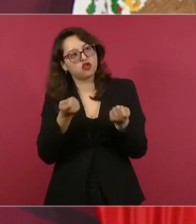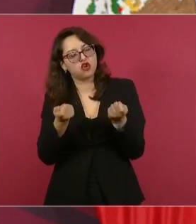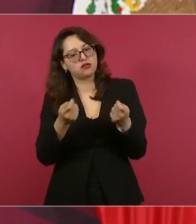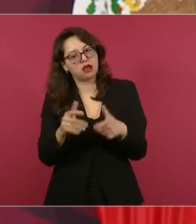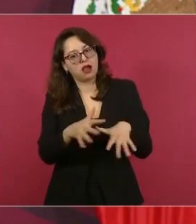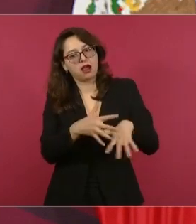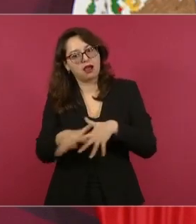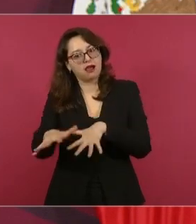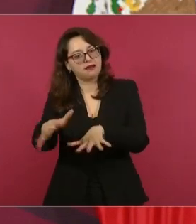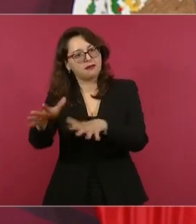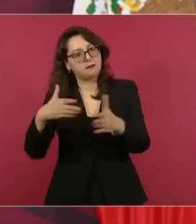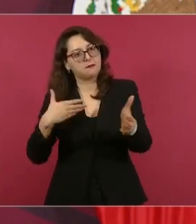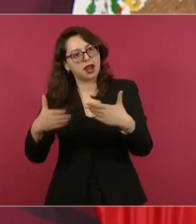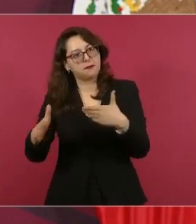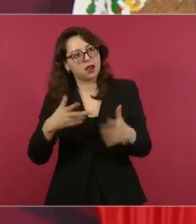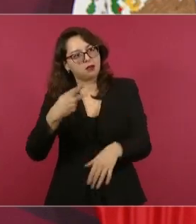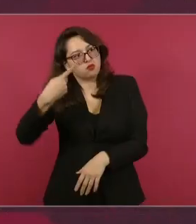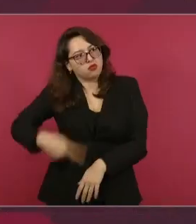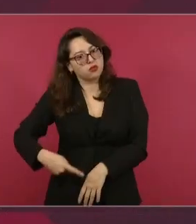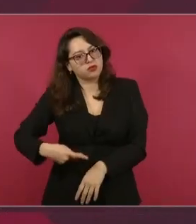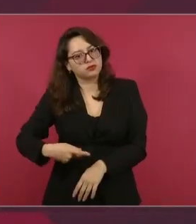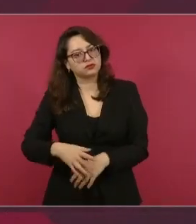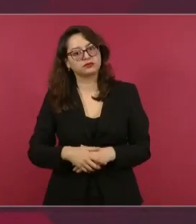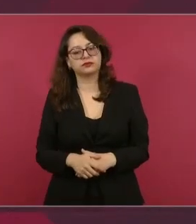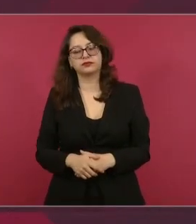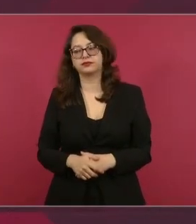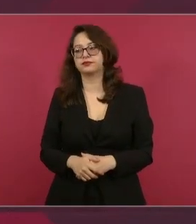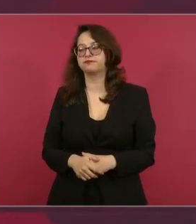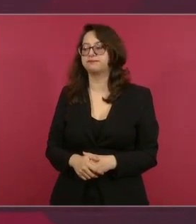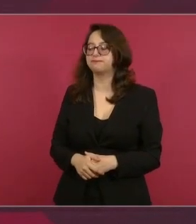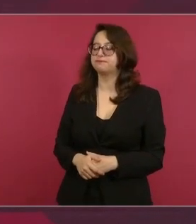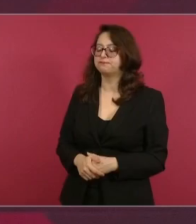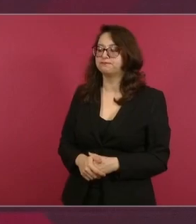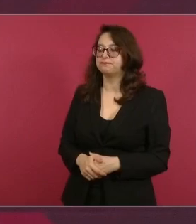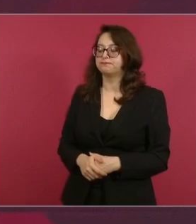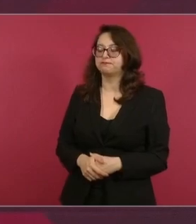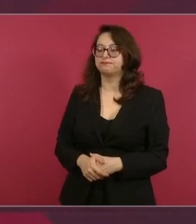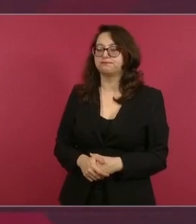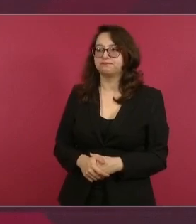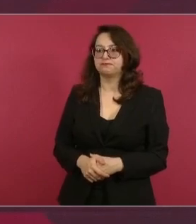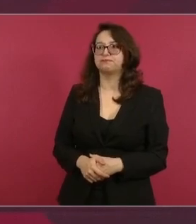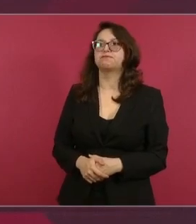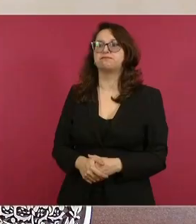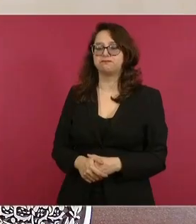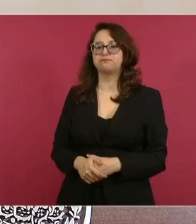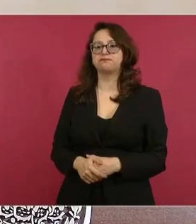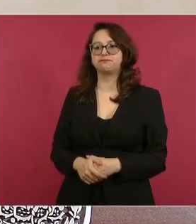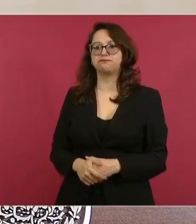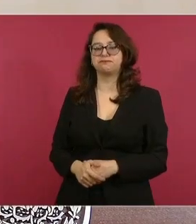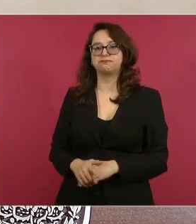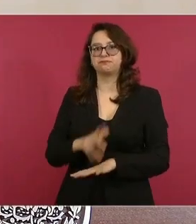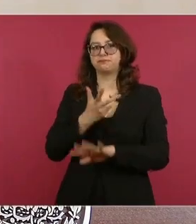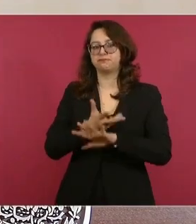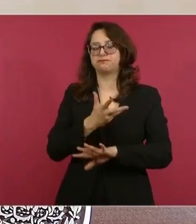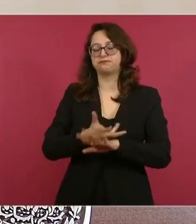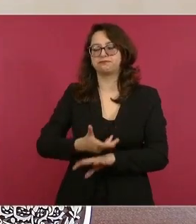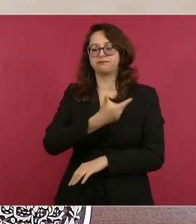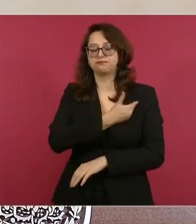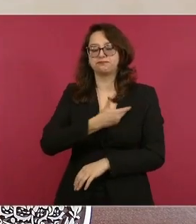y logra un acuerdo histórico